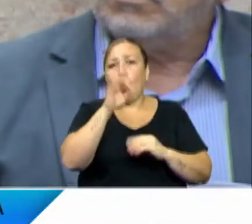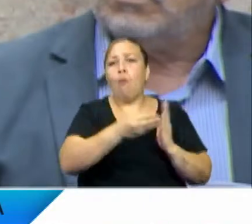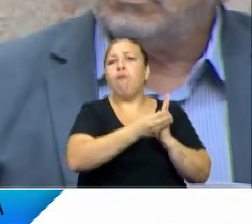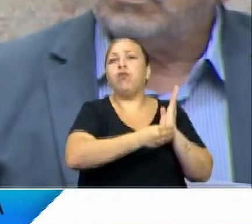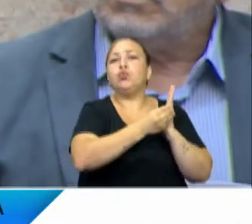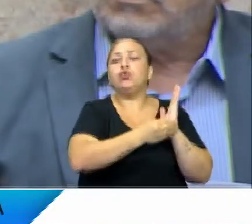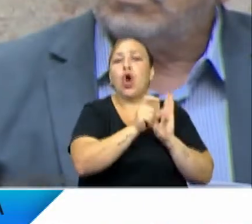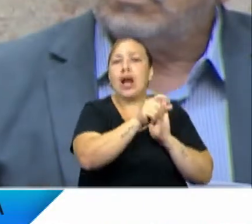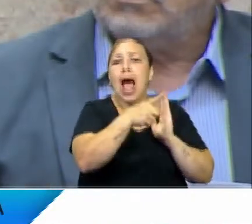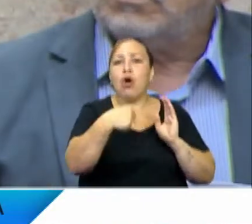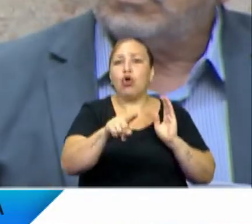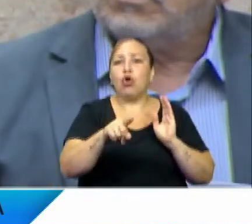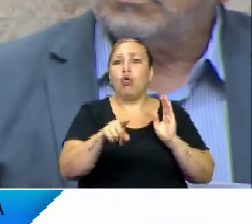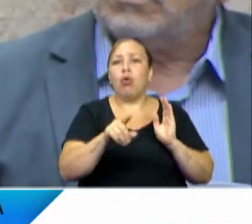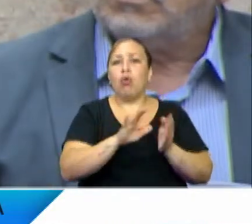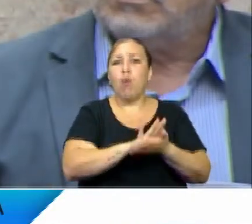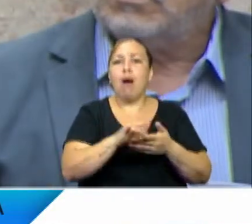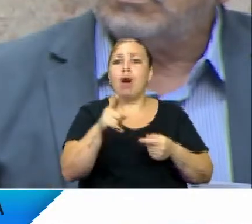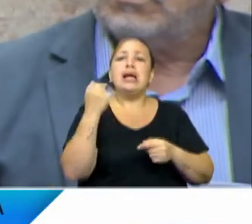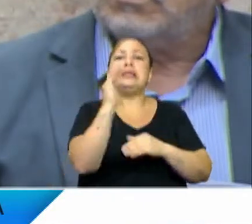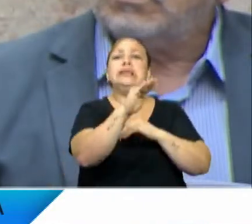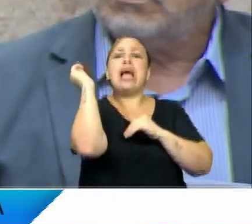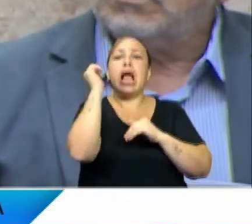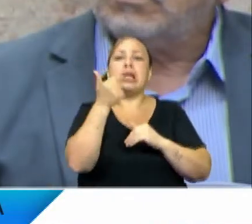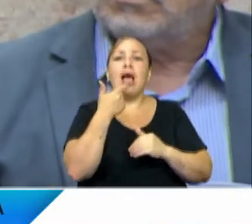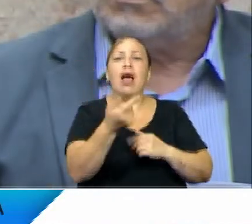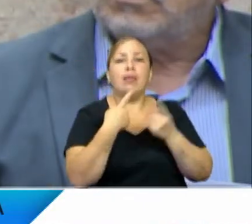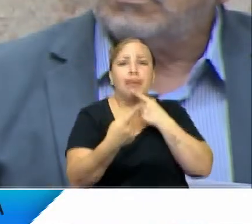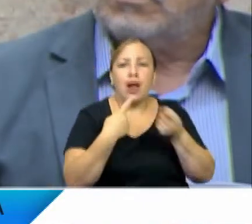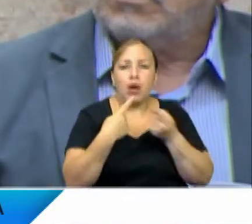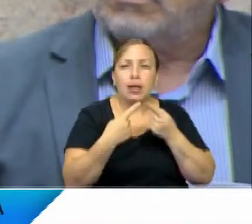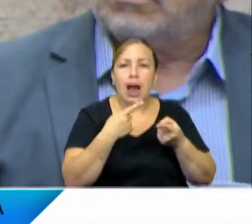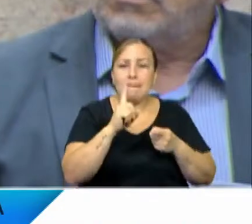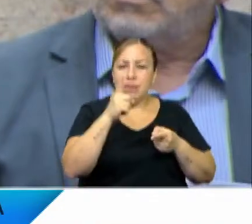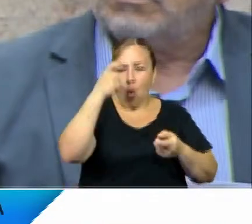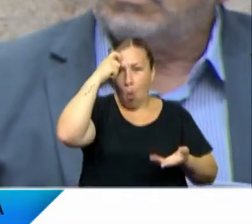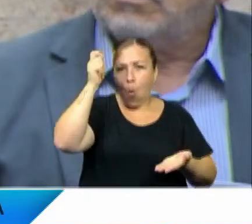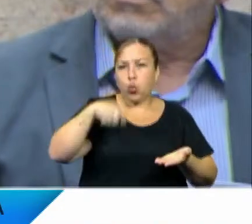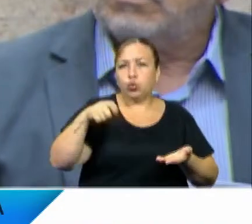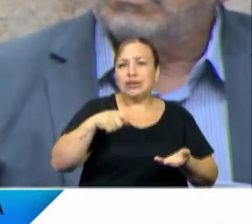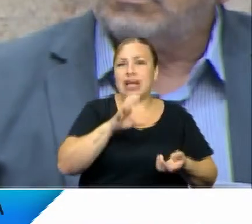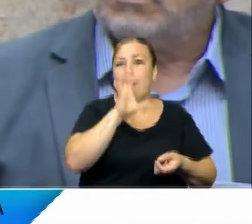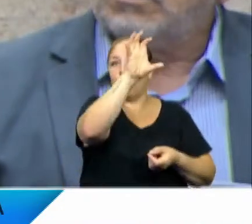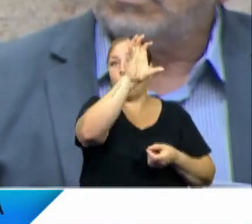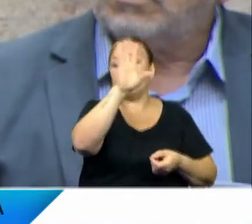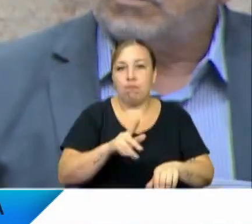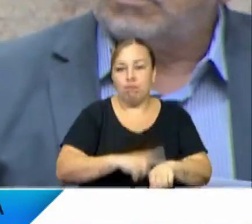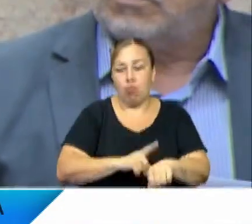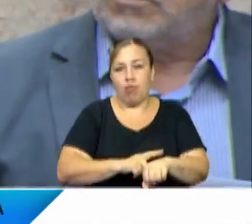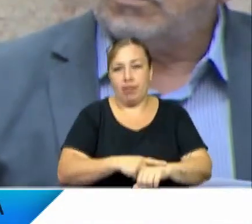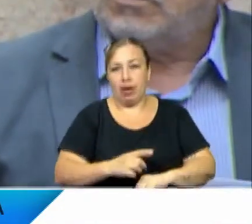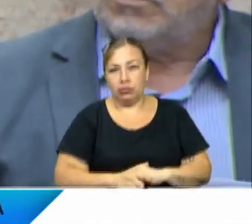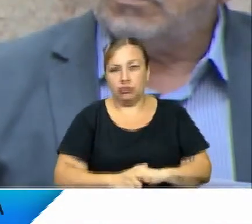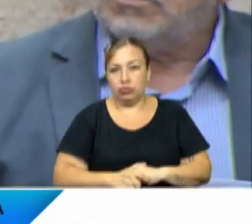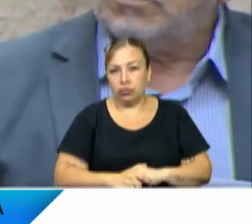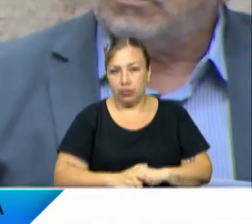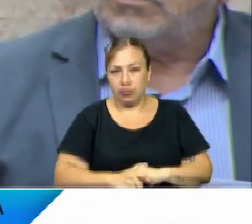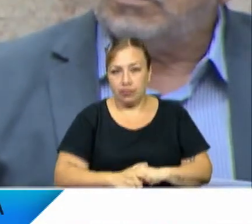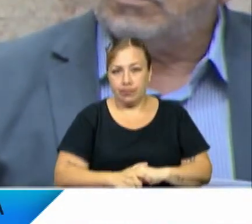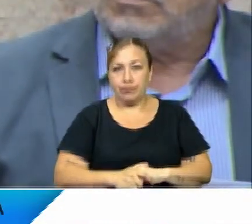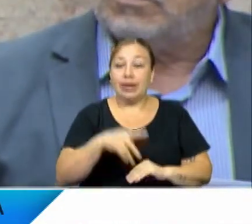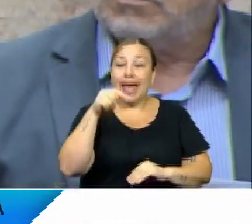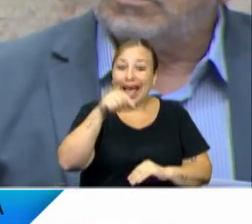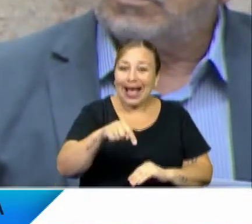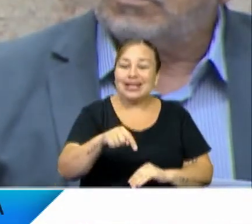gildismo que haya sido nunca ni siquiera citado en una indagatoria en la justicia provincial de Formosa. De todos modos, lo que